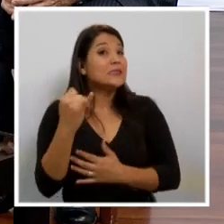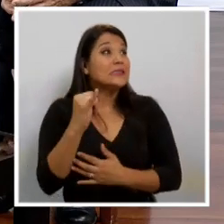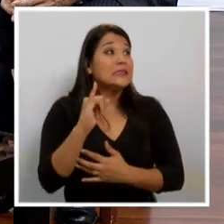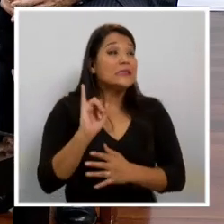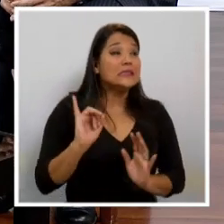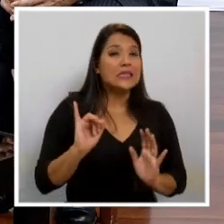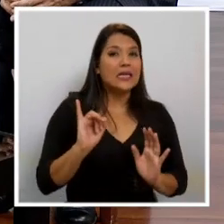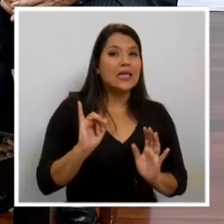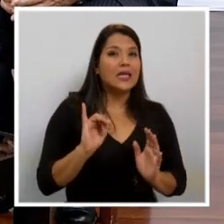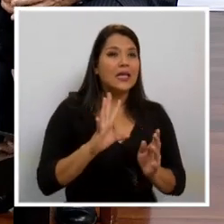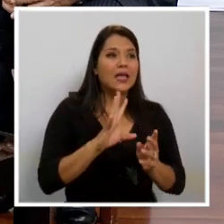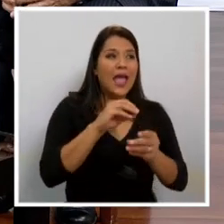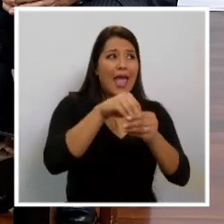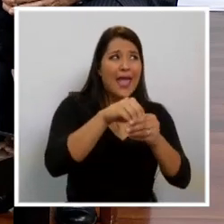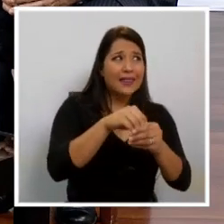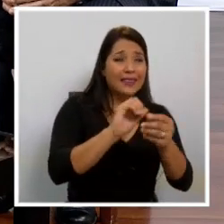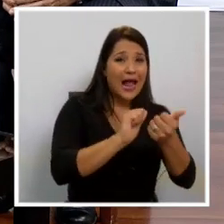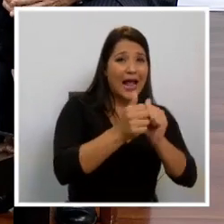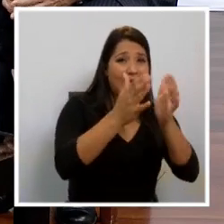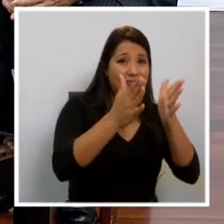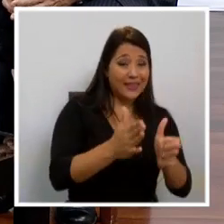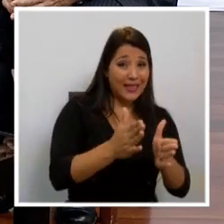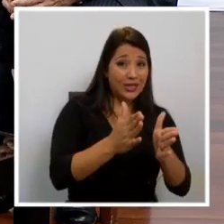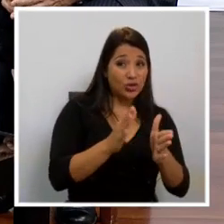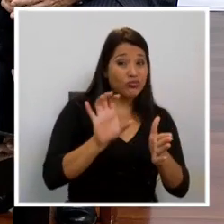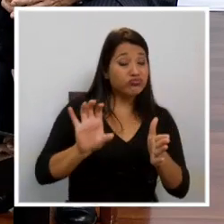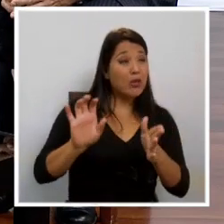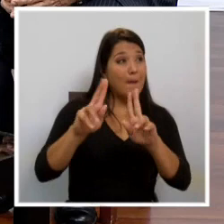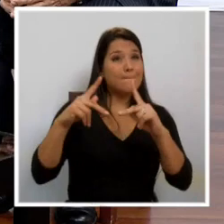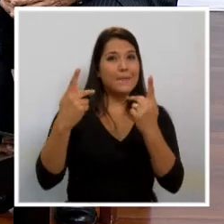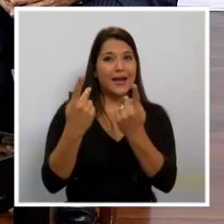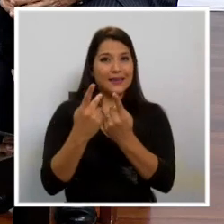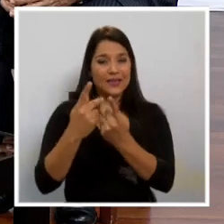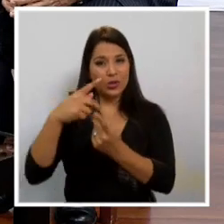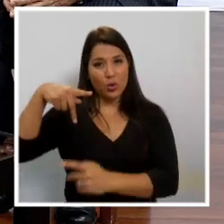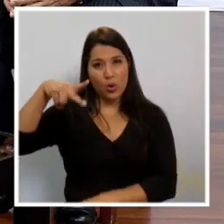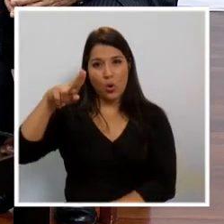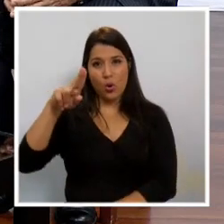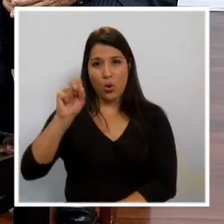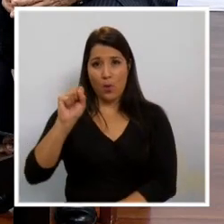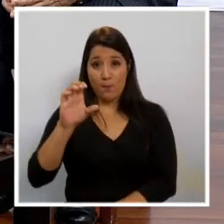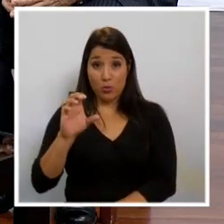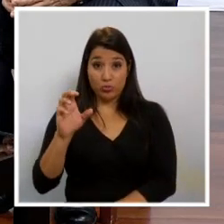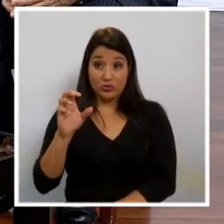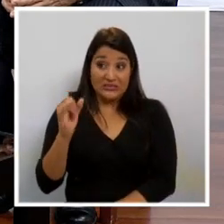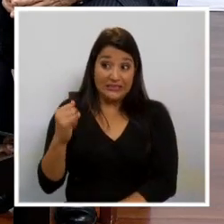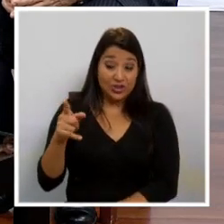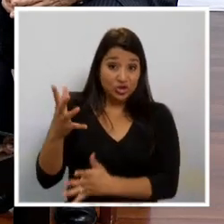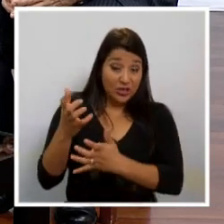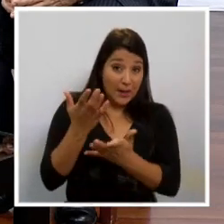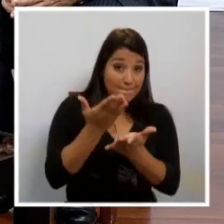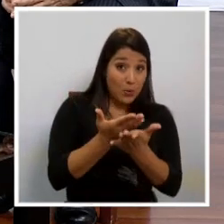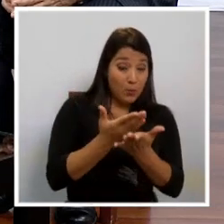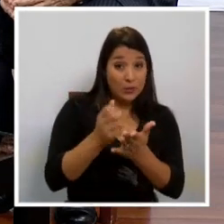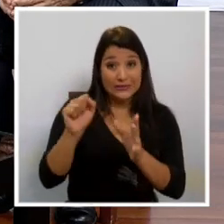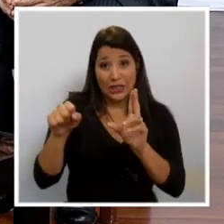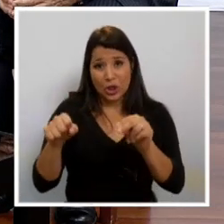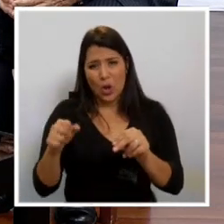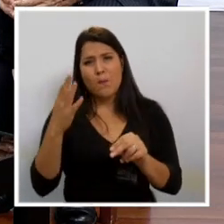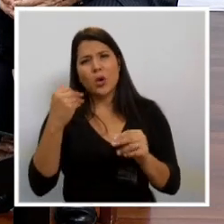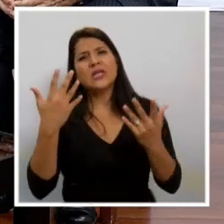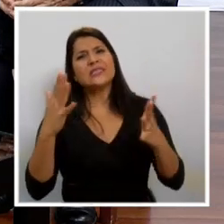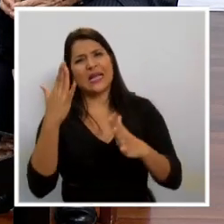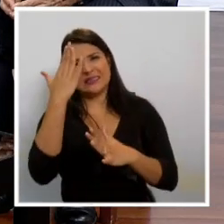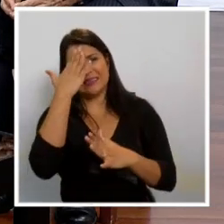una figura de la unidad, y si es que algunos de estos puestos quieren colocar a una figura de la unidad, porque ya se sabe que